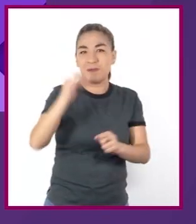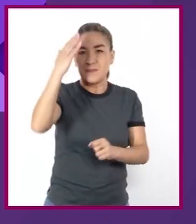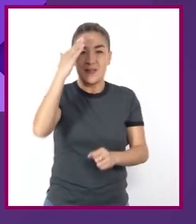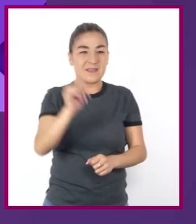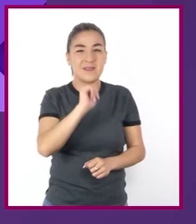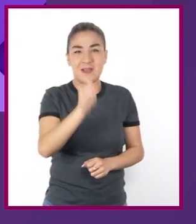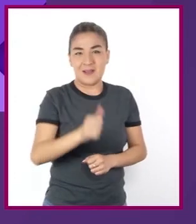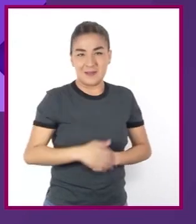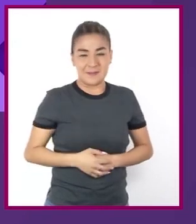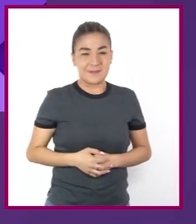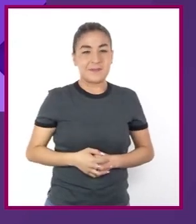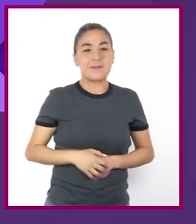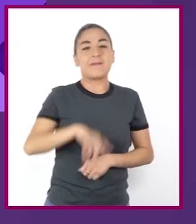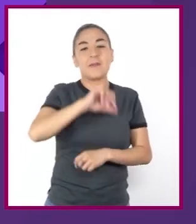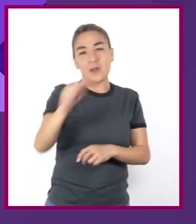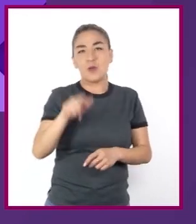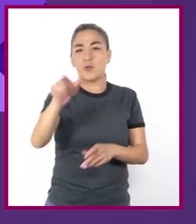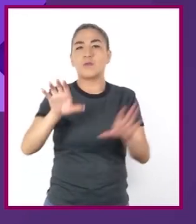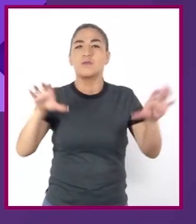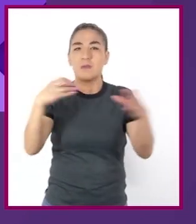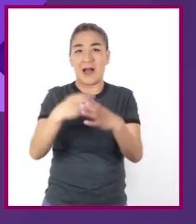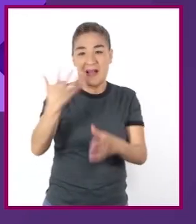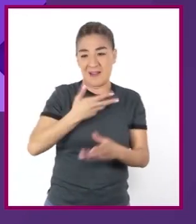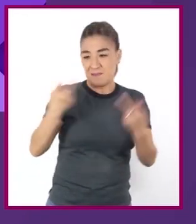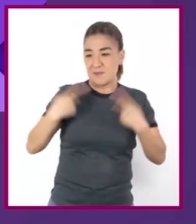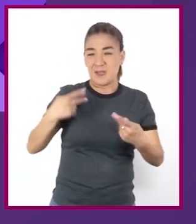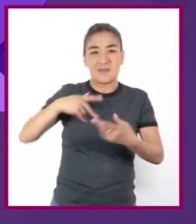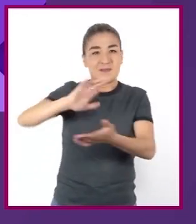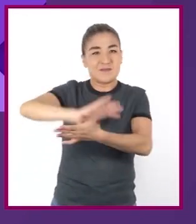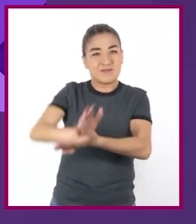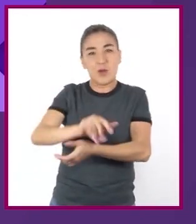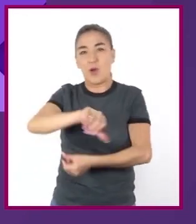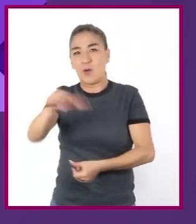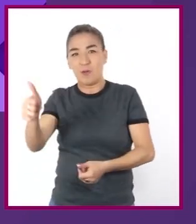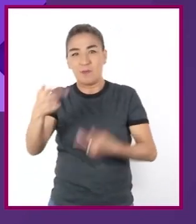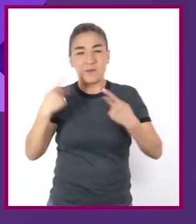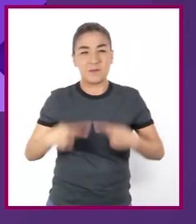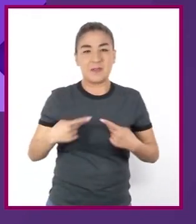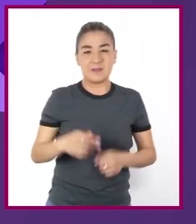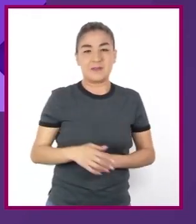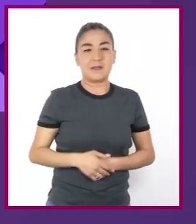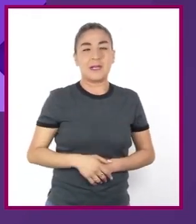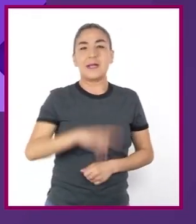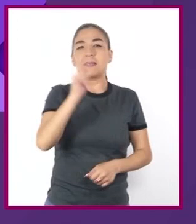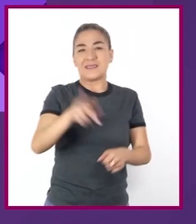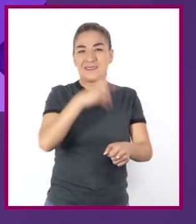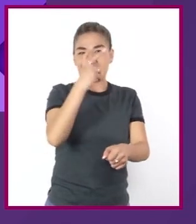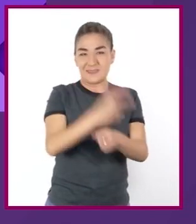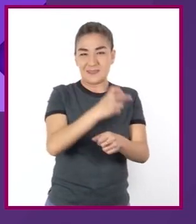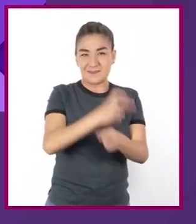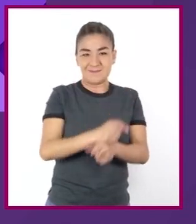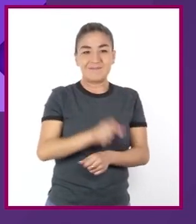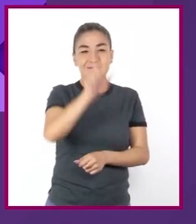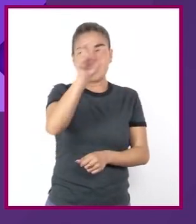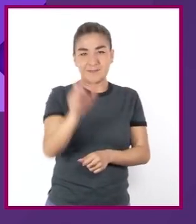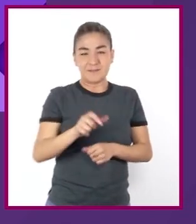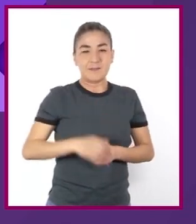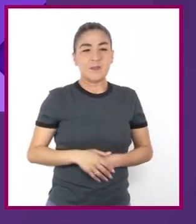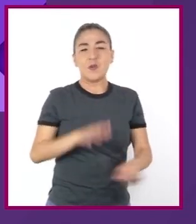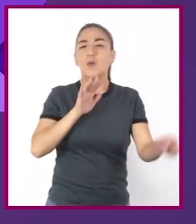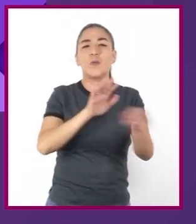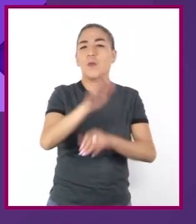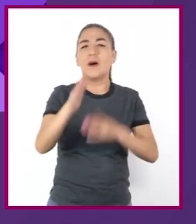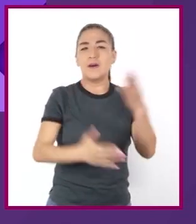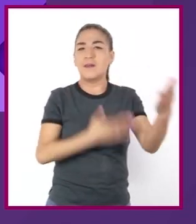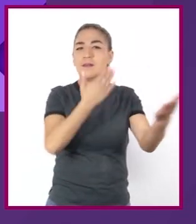hay personas que discriminan a otras. En la segunda columna, escriban cuál sería su